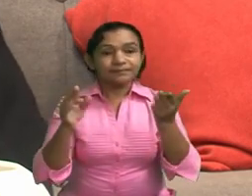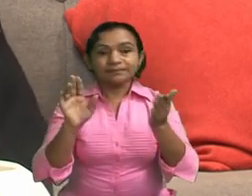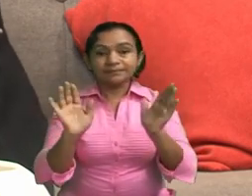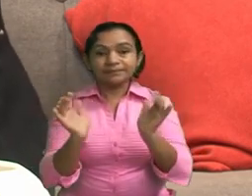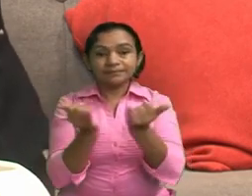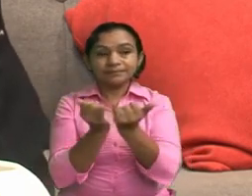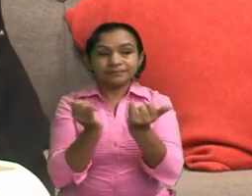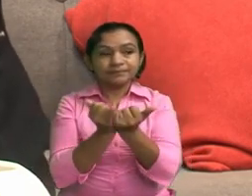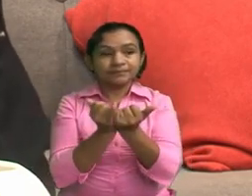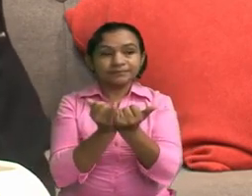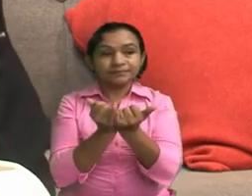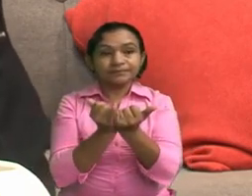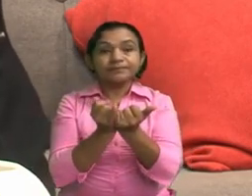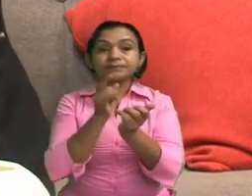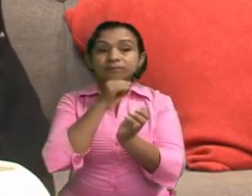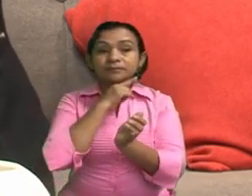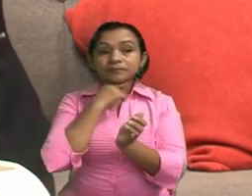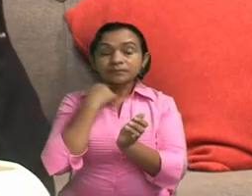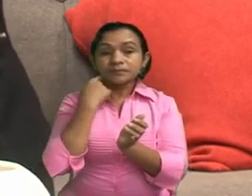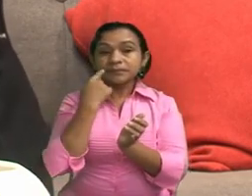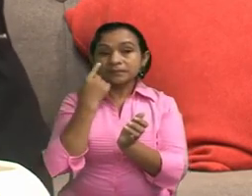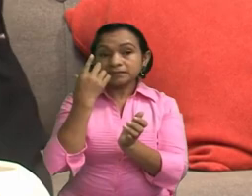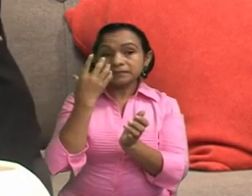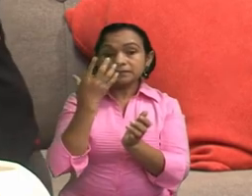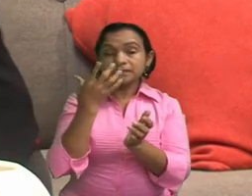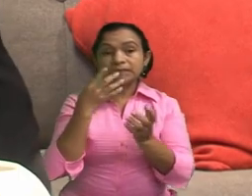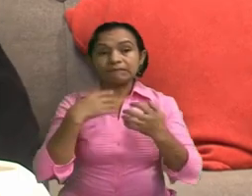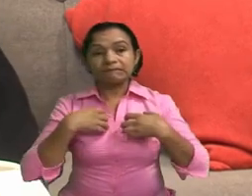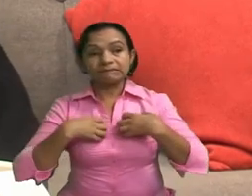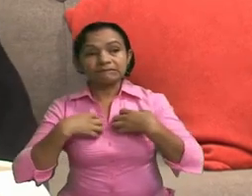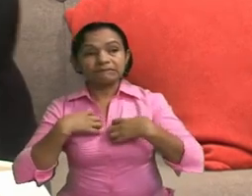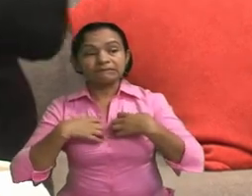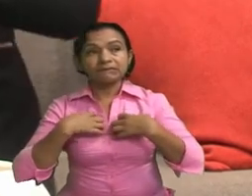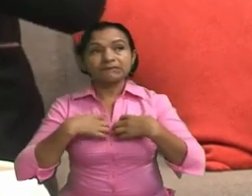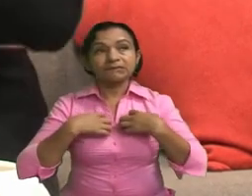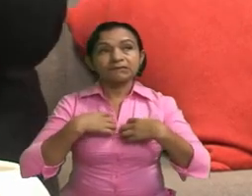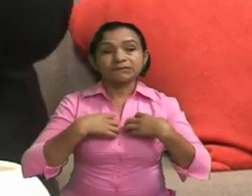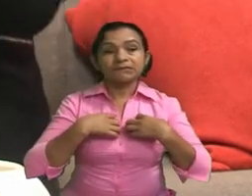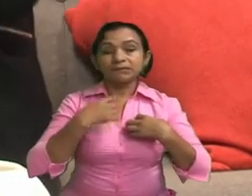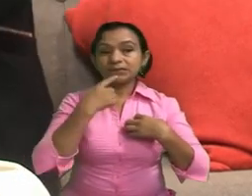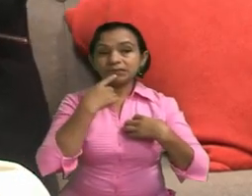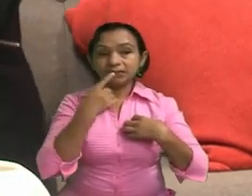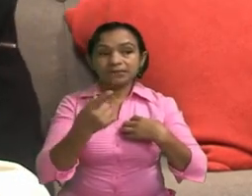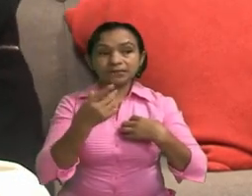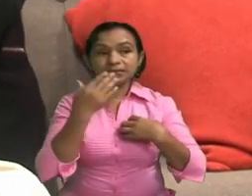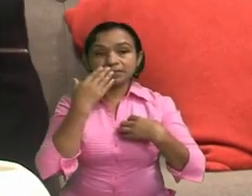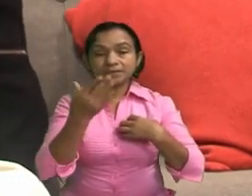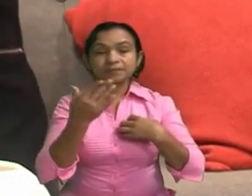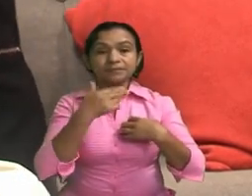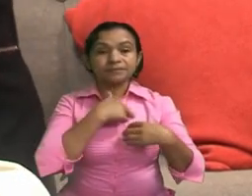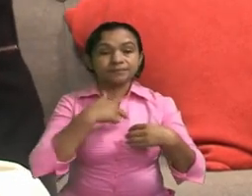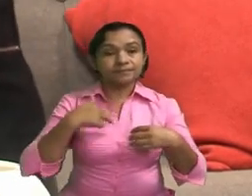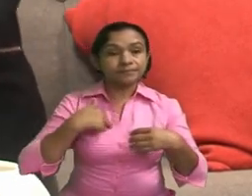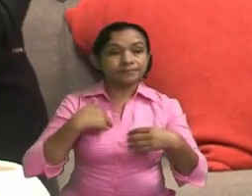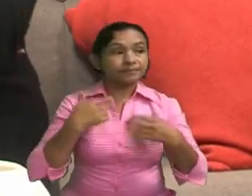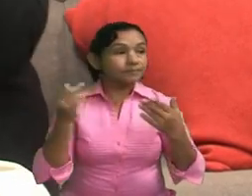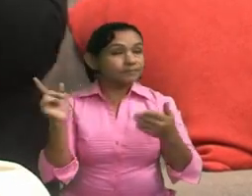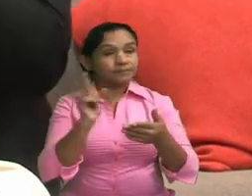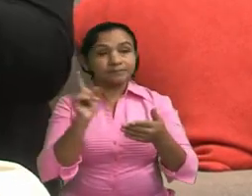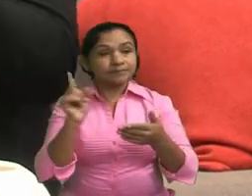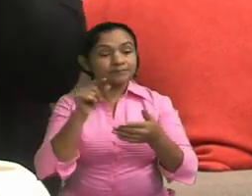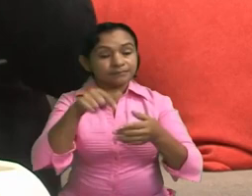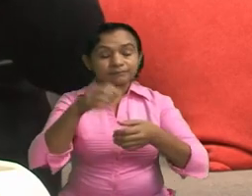Pacífico, claro. ¿Verdad? Ya sería egoísta quedarnos de brazos cruzados y decir, bueno, que pase lo que sea. No, aquí